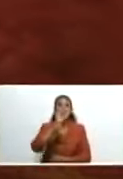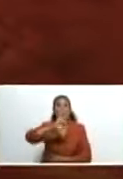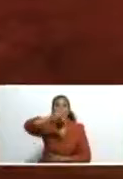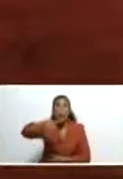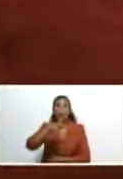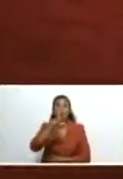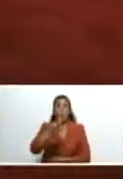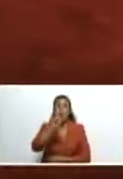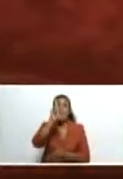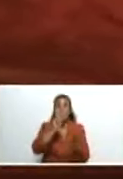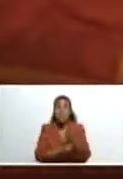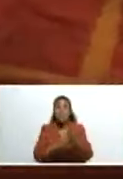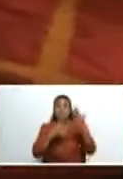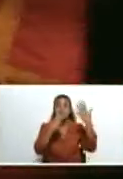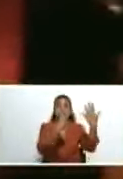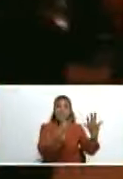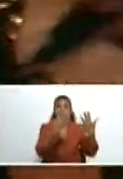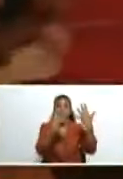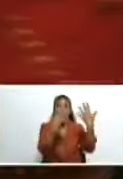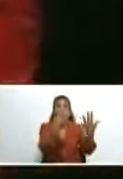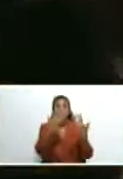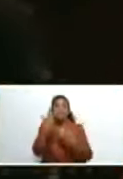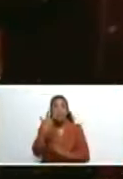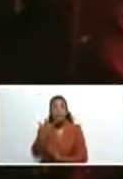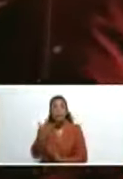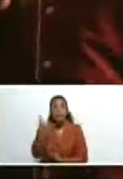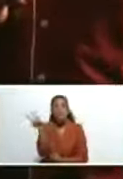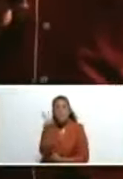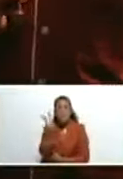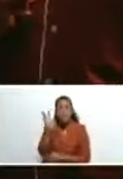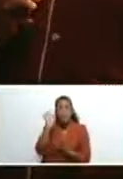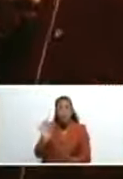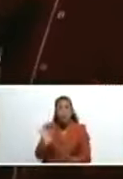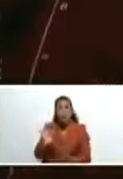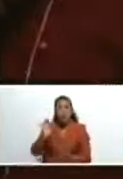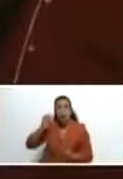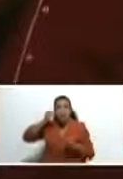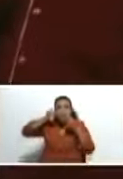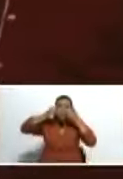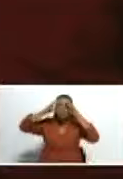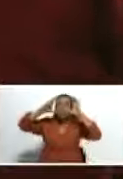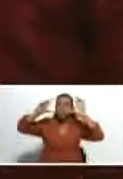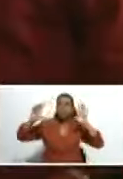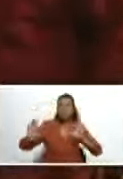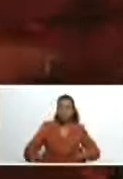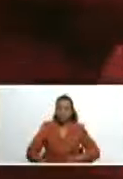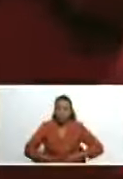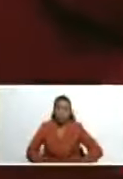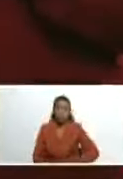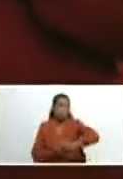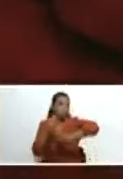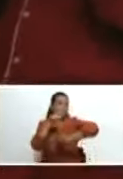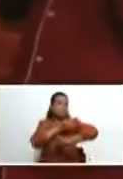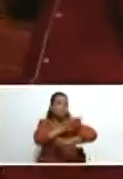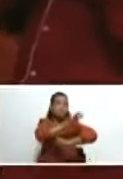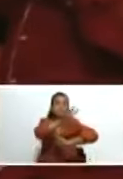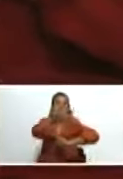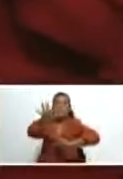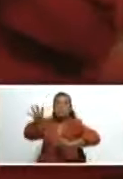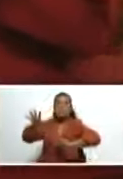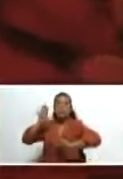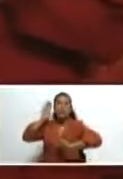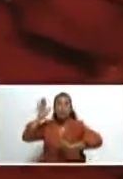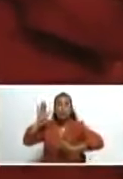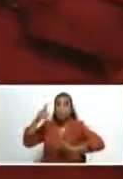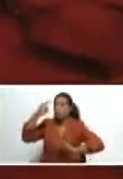de julio de 1783, Venezuela vio los ojos de este gran hombre por primera vez. Y